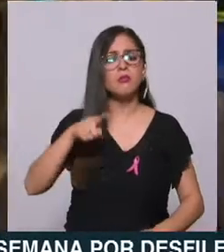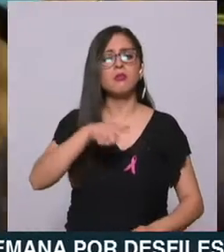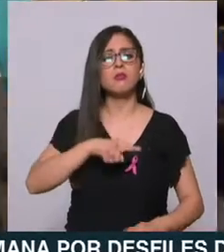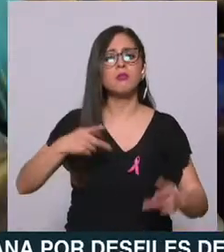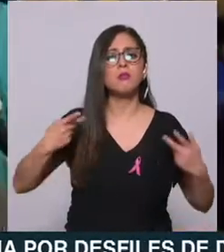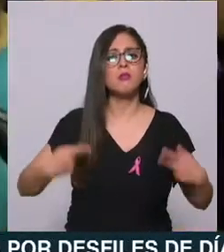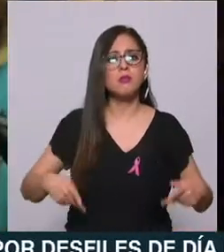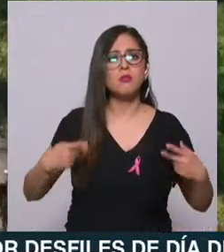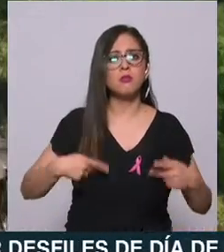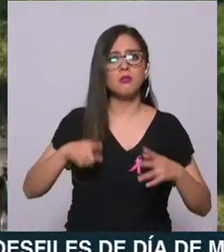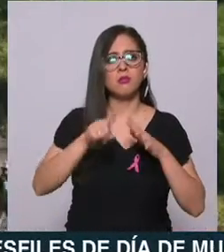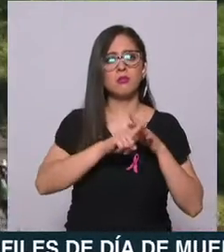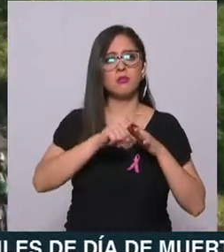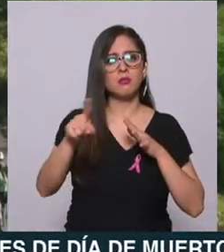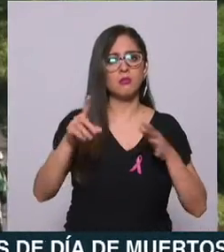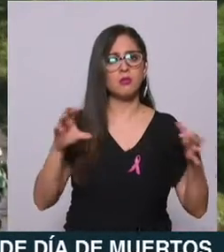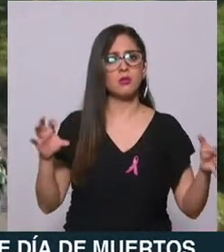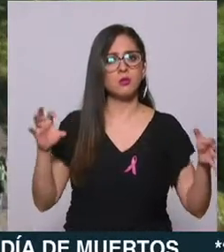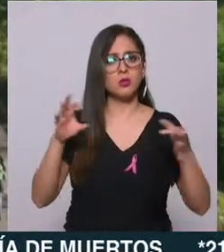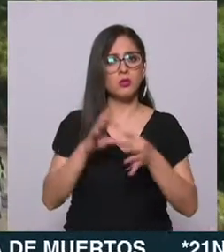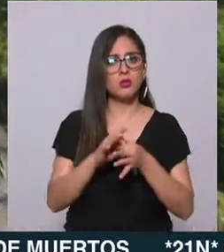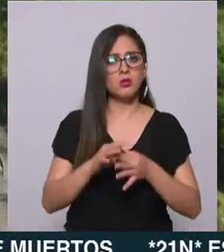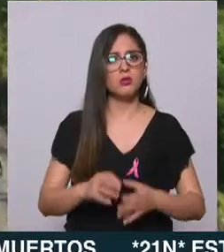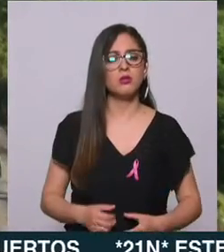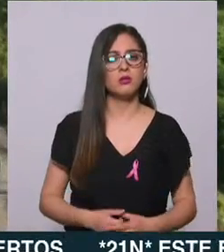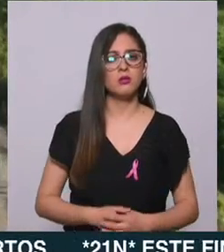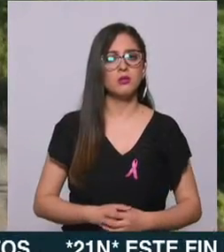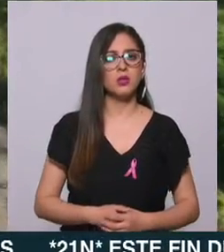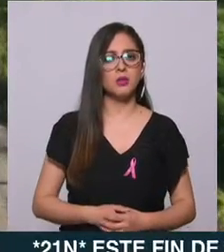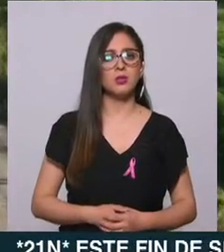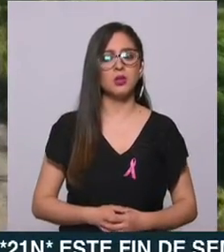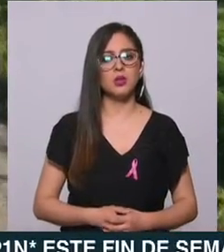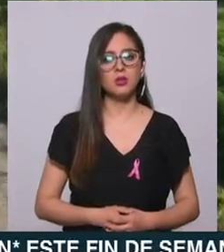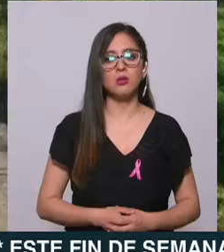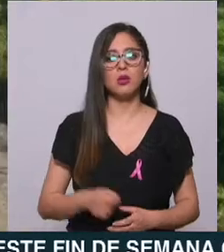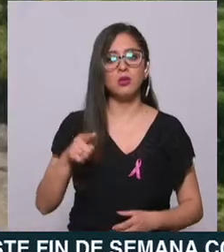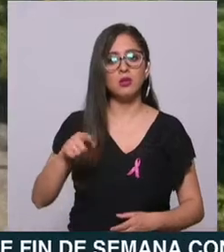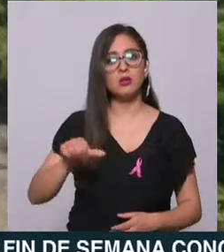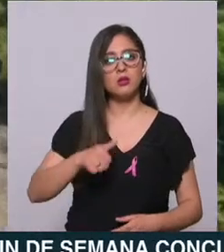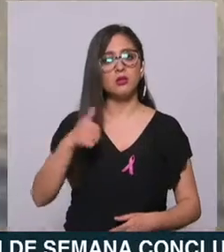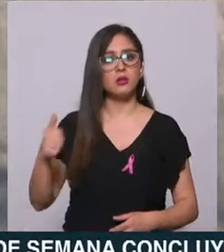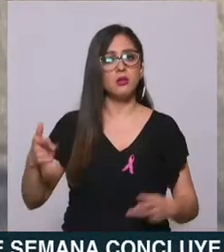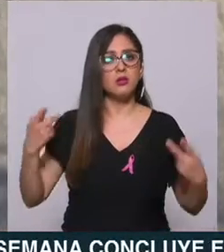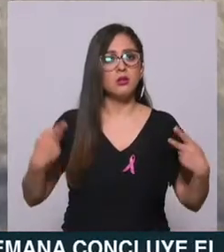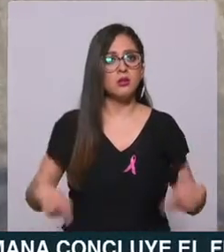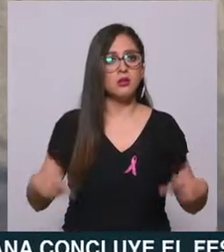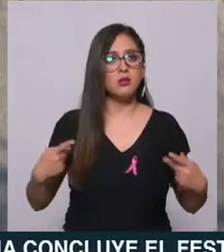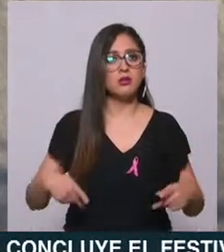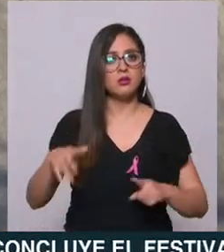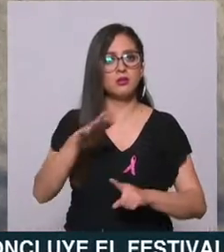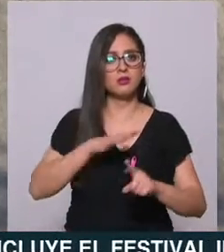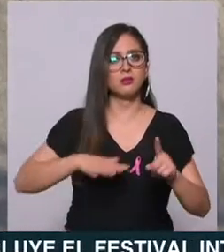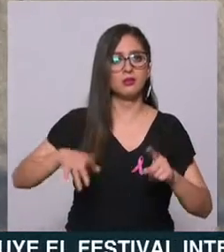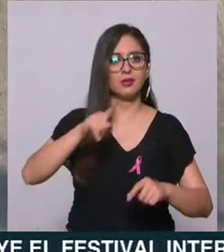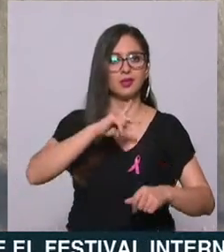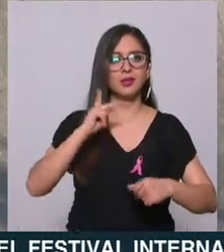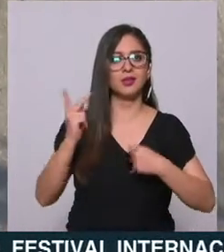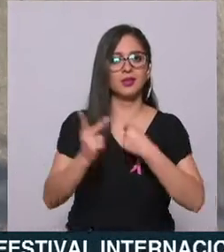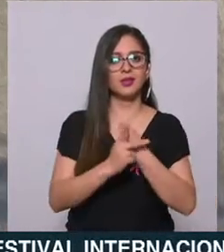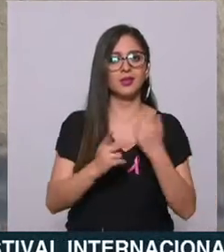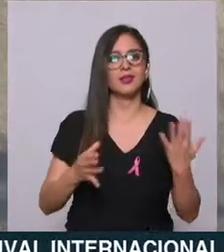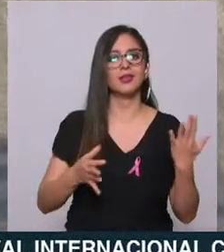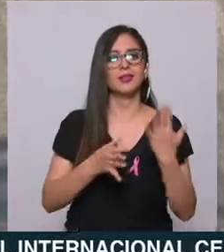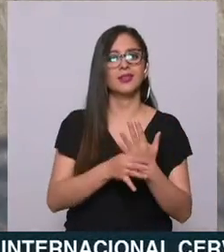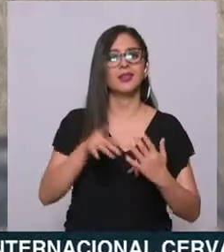cualquier migrante con M mayúscula. Todas esas personas que dentro del mismo país, como los jornaleros